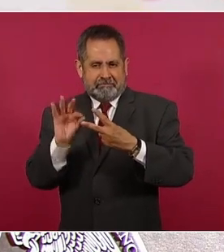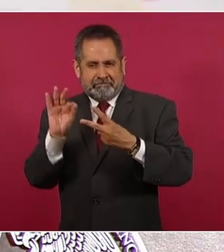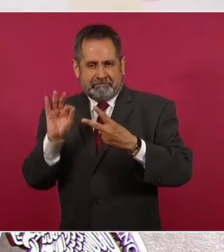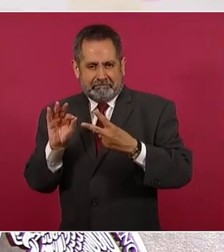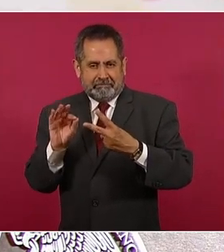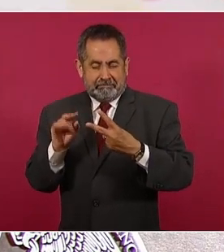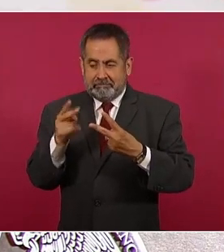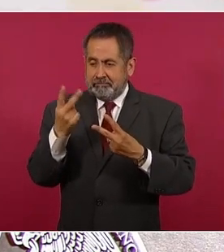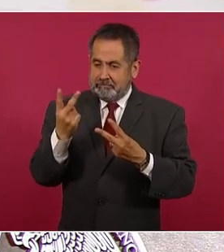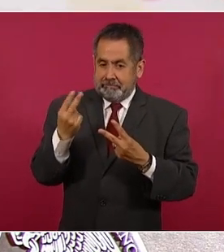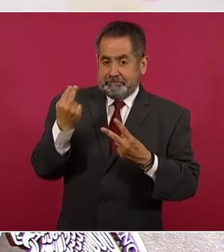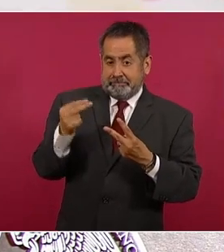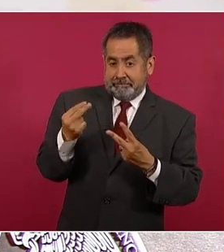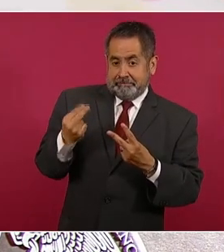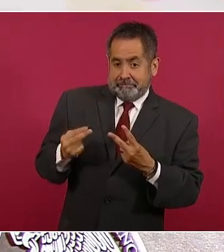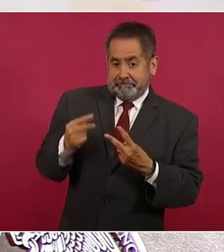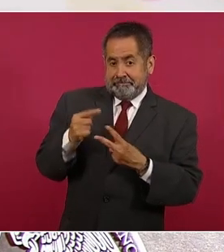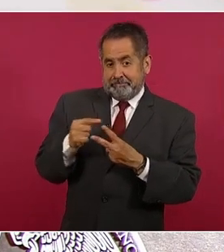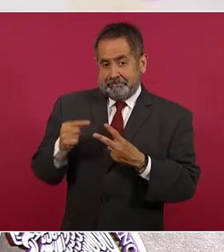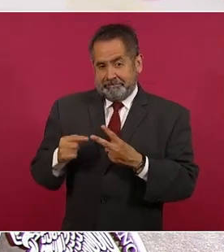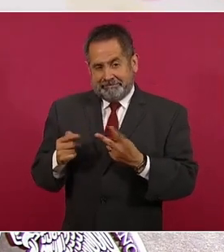Hay dos nombres.